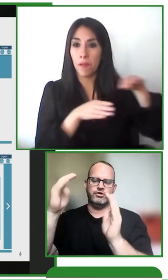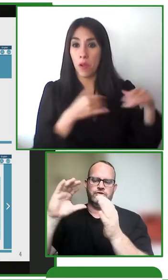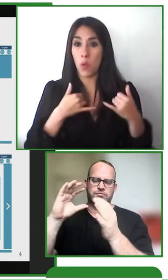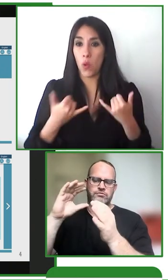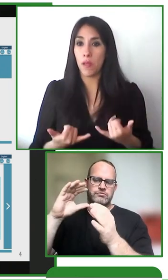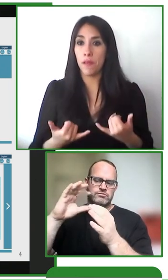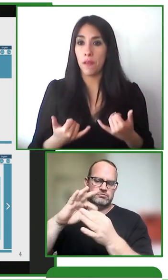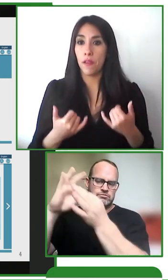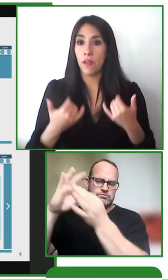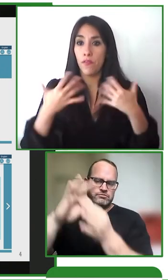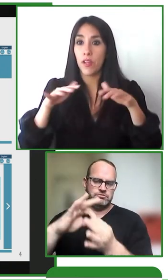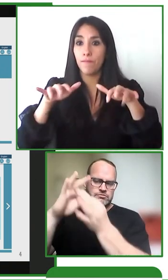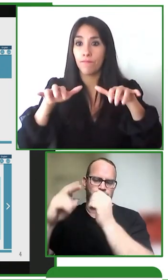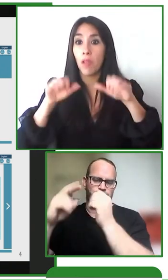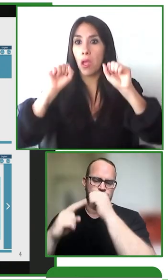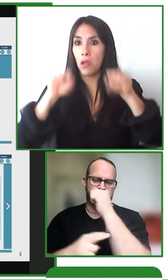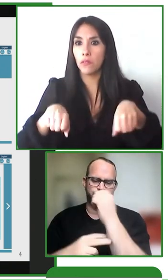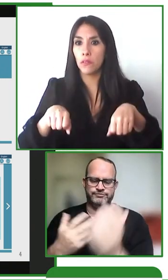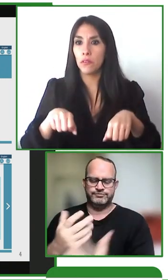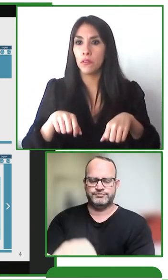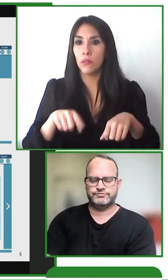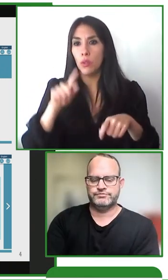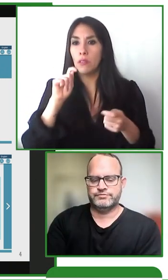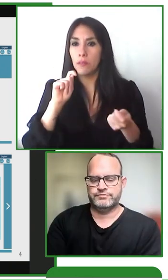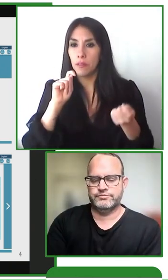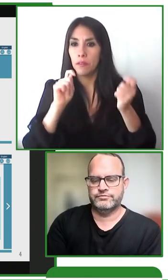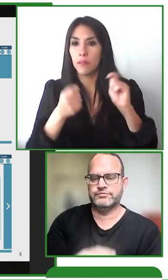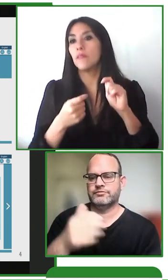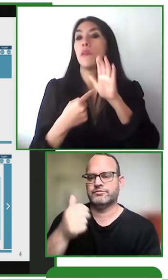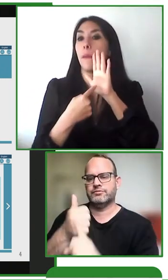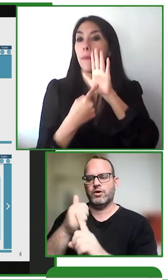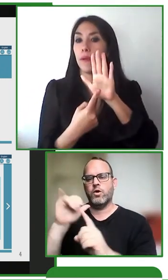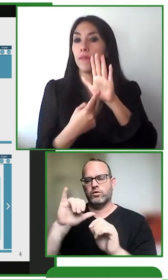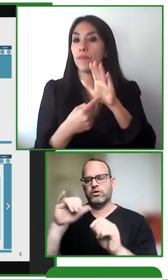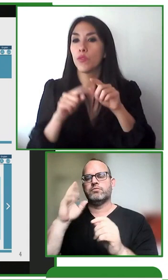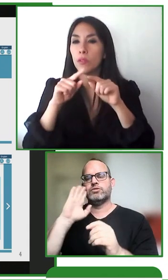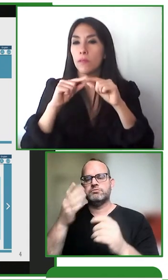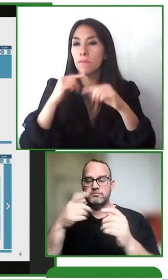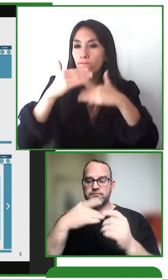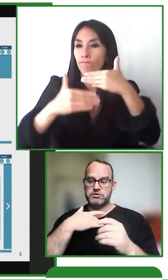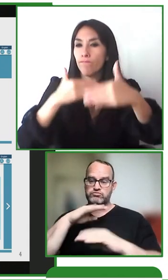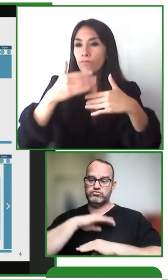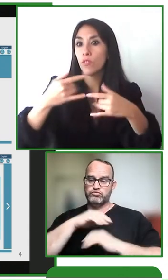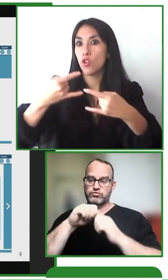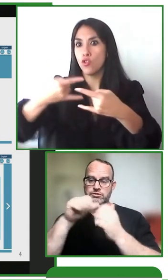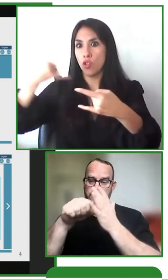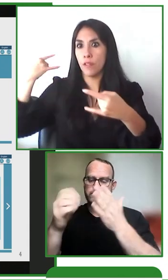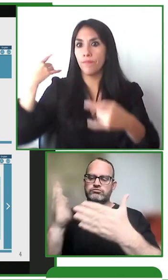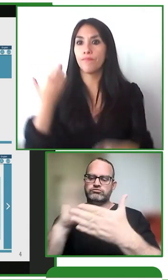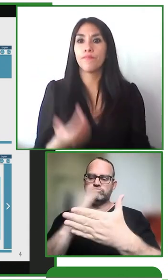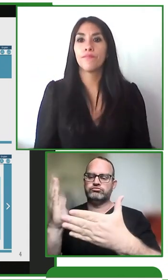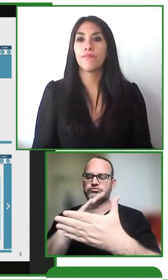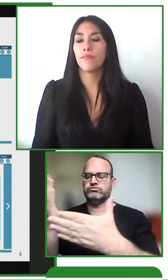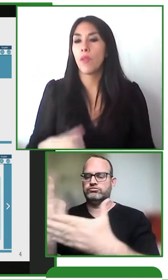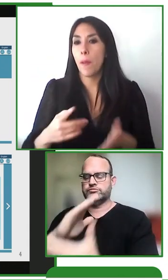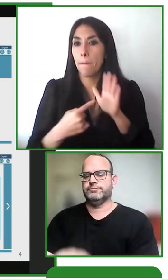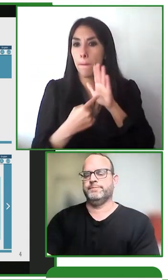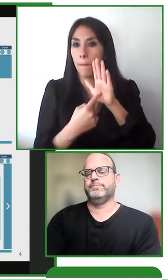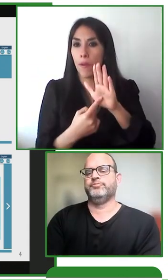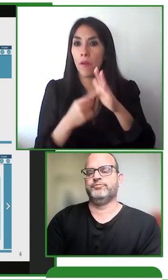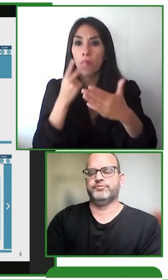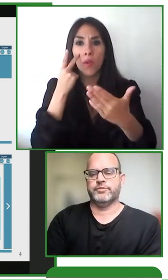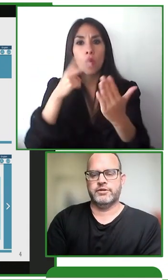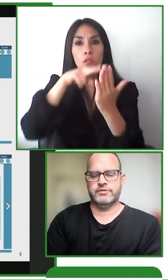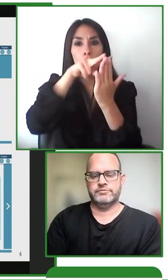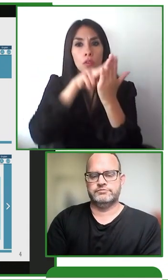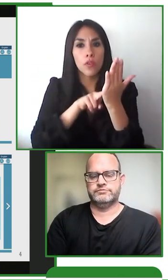historia, si se ve, por ejemplo, en idioma, en lenguaje de señas, y también se pueden leer los captions de manera independiente. Por lo